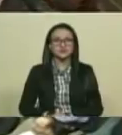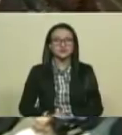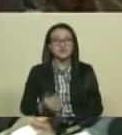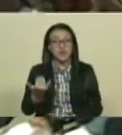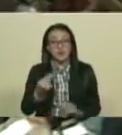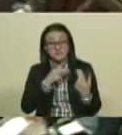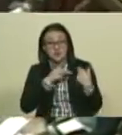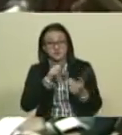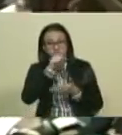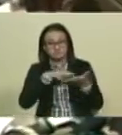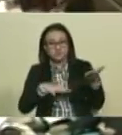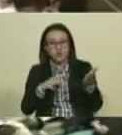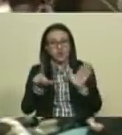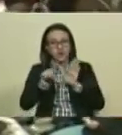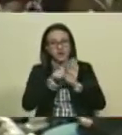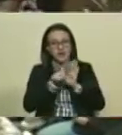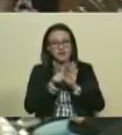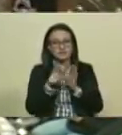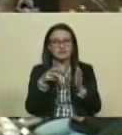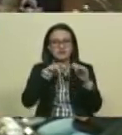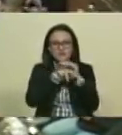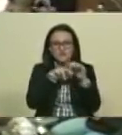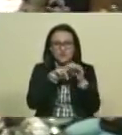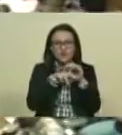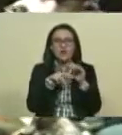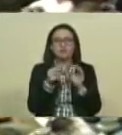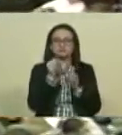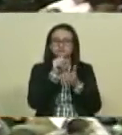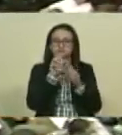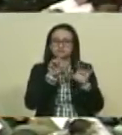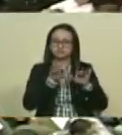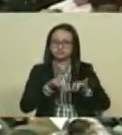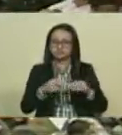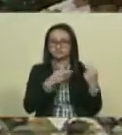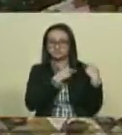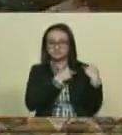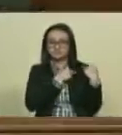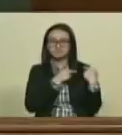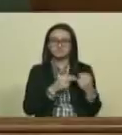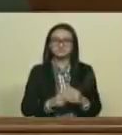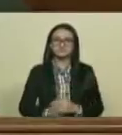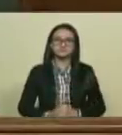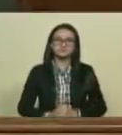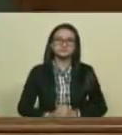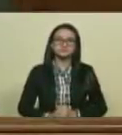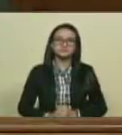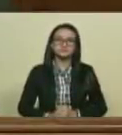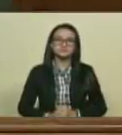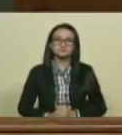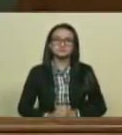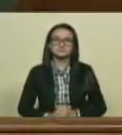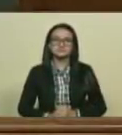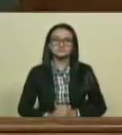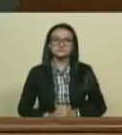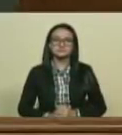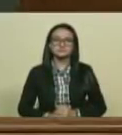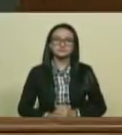la ley orgánica sobre refugiados y refugiadas y asilados y asiladas.